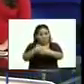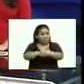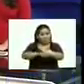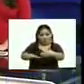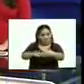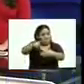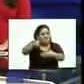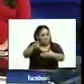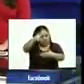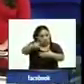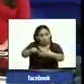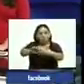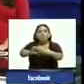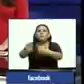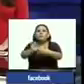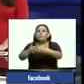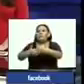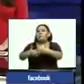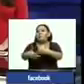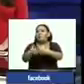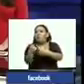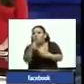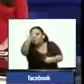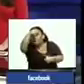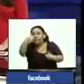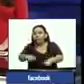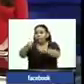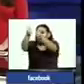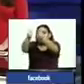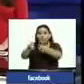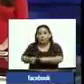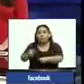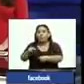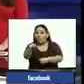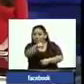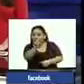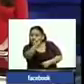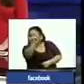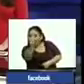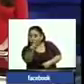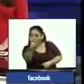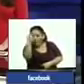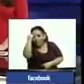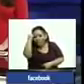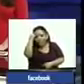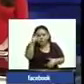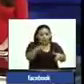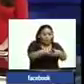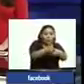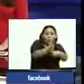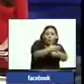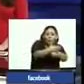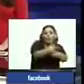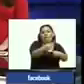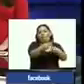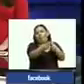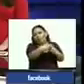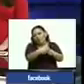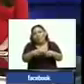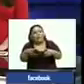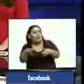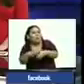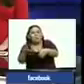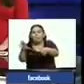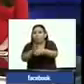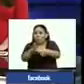o que inicie el nuevo año y sin la aprobación de un plan de gastos. ¿Consideras tú que estas fracciones podrían dar los votos, ya que decías que